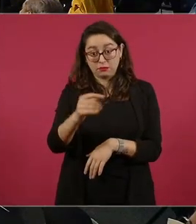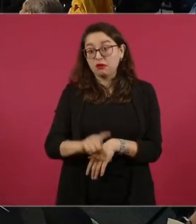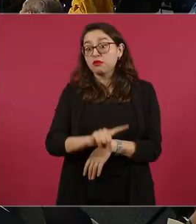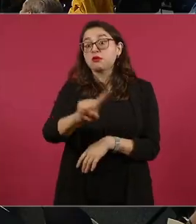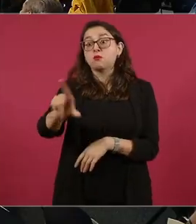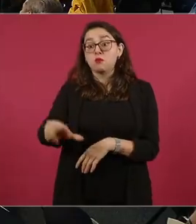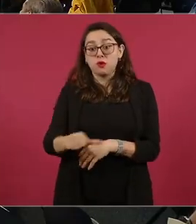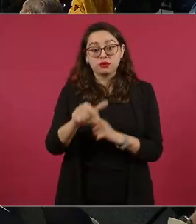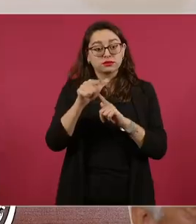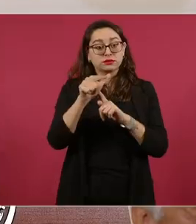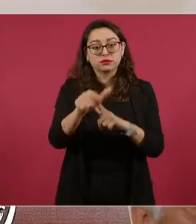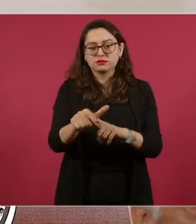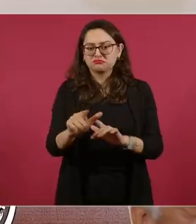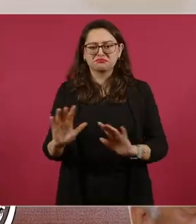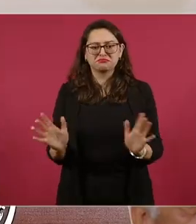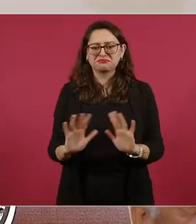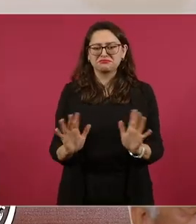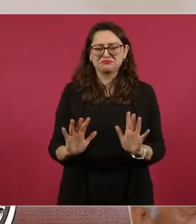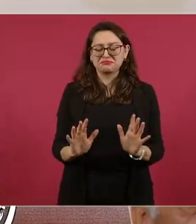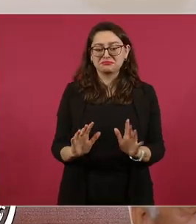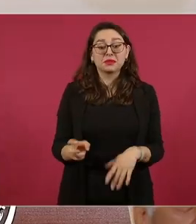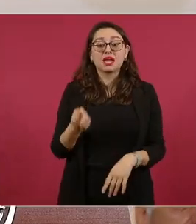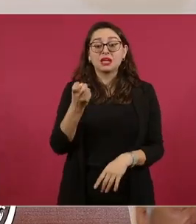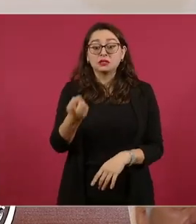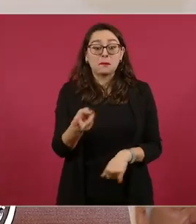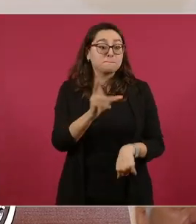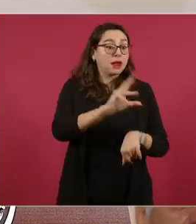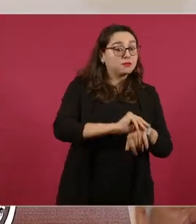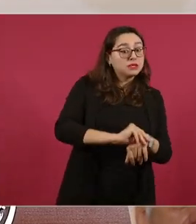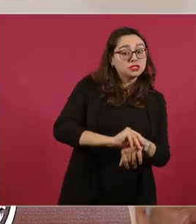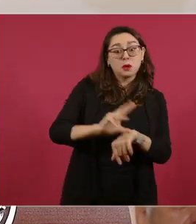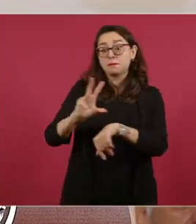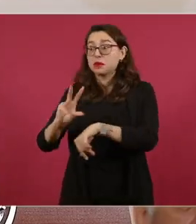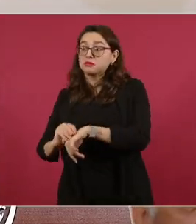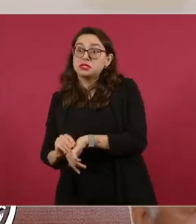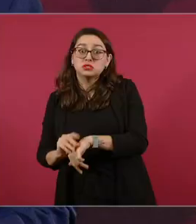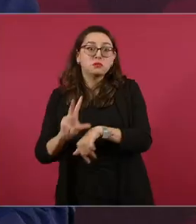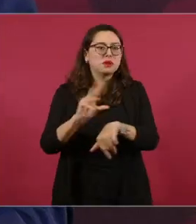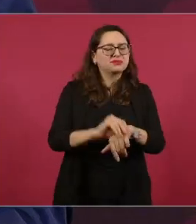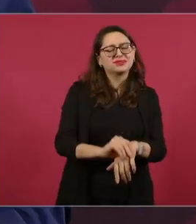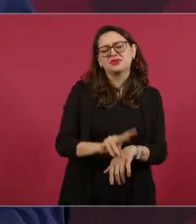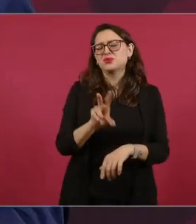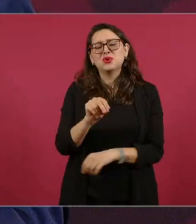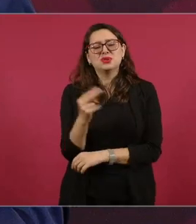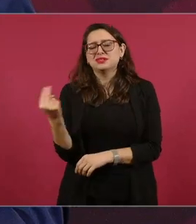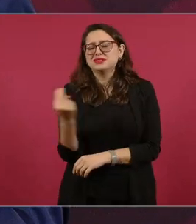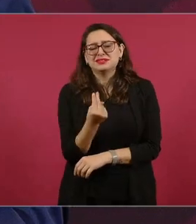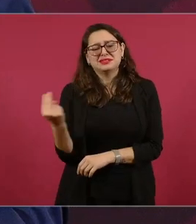Entonces, no es de permiso para nadie, o sea, no es así.